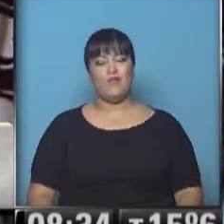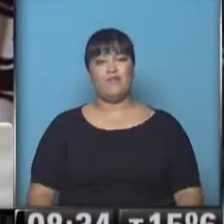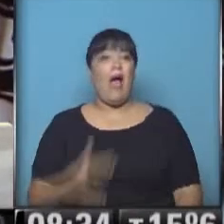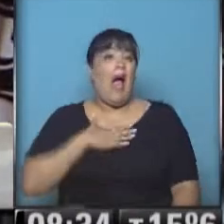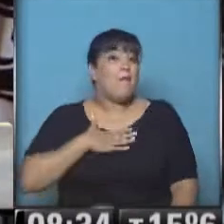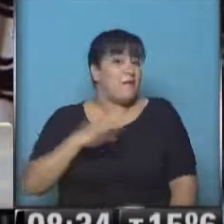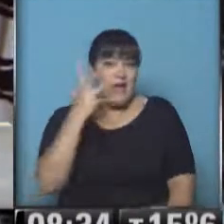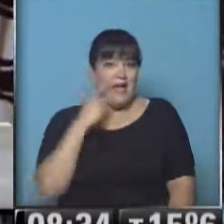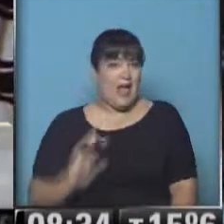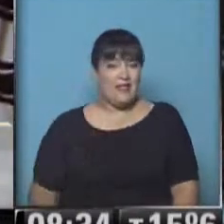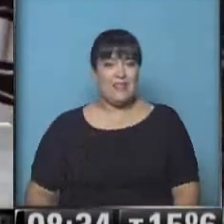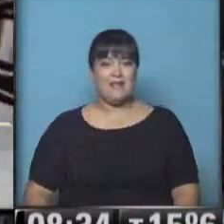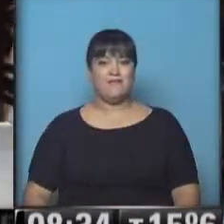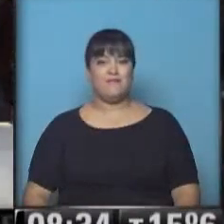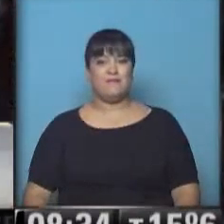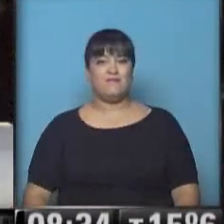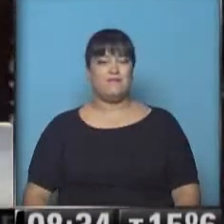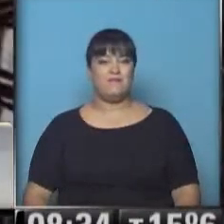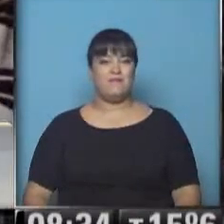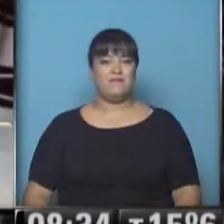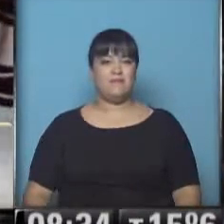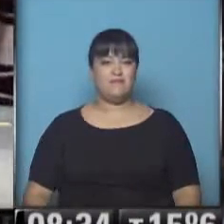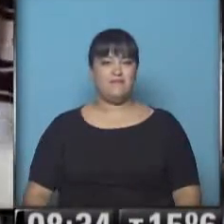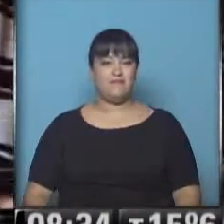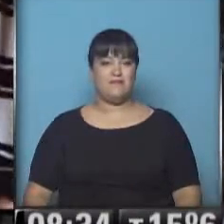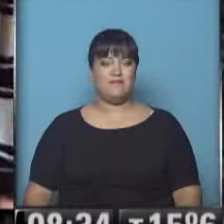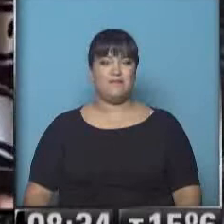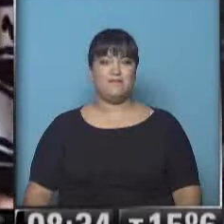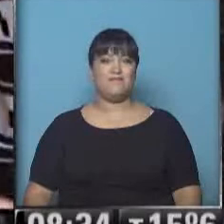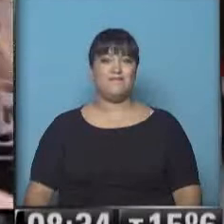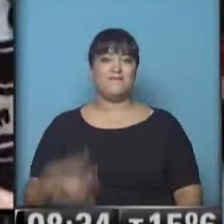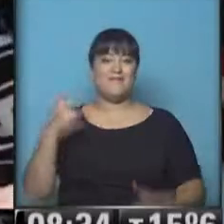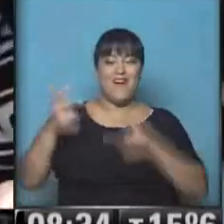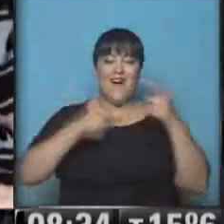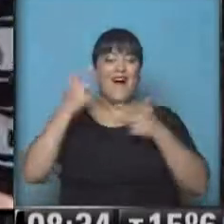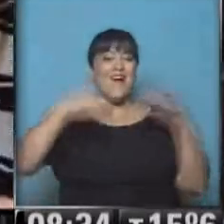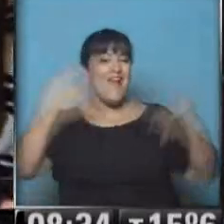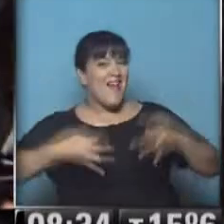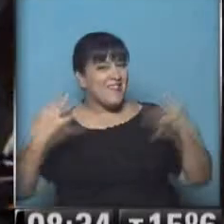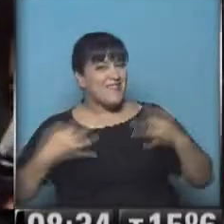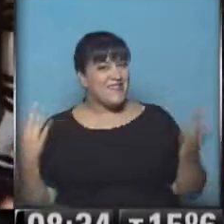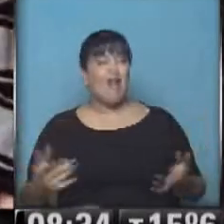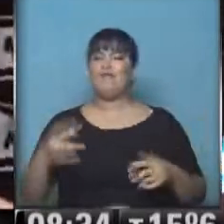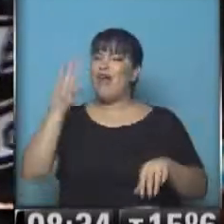encanta. Garantizado. Willy, papá. Eso, se los